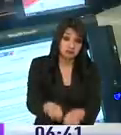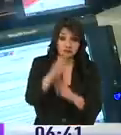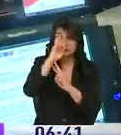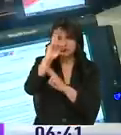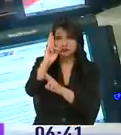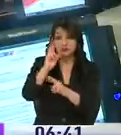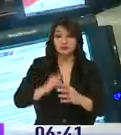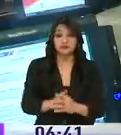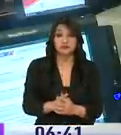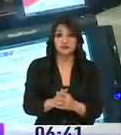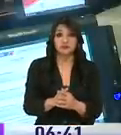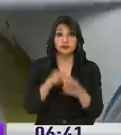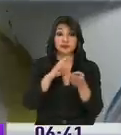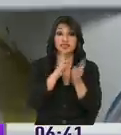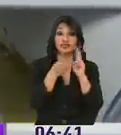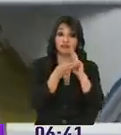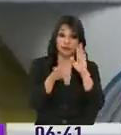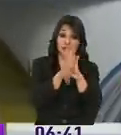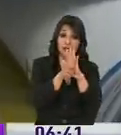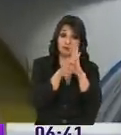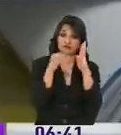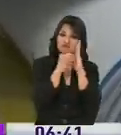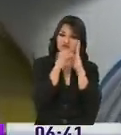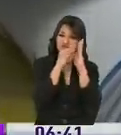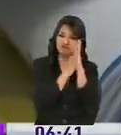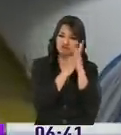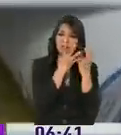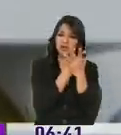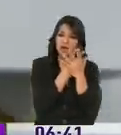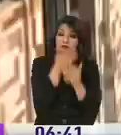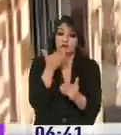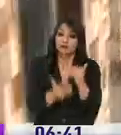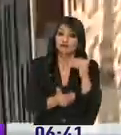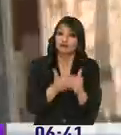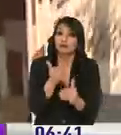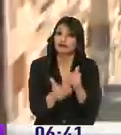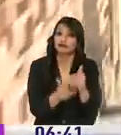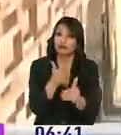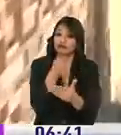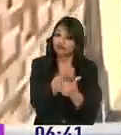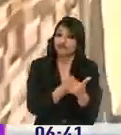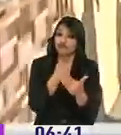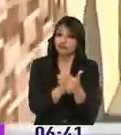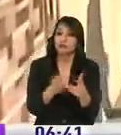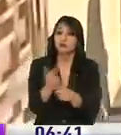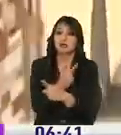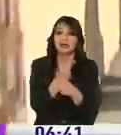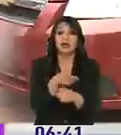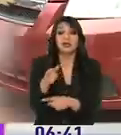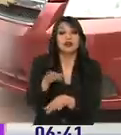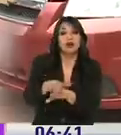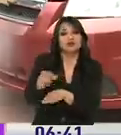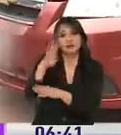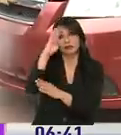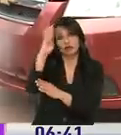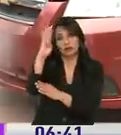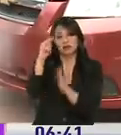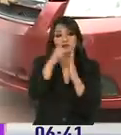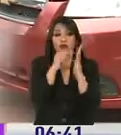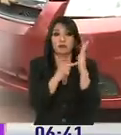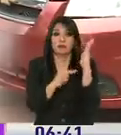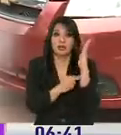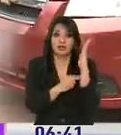La reforma incorpora en el COIP en detalle mecanismos y procedimientos en la lucha contra la delincuencia basado en ciertos principios como